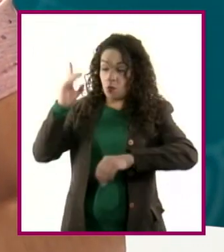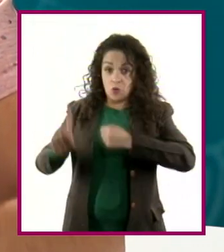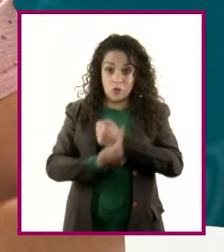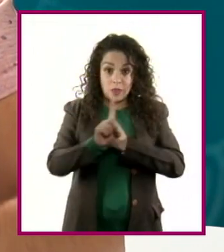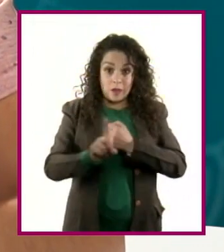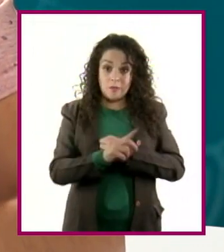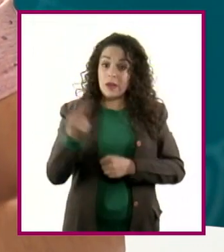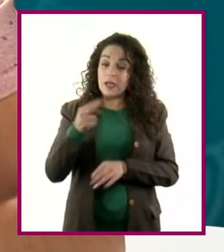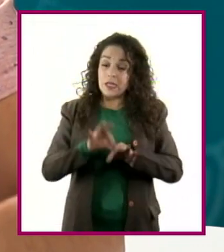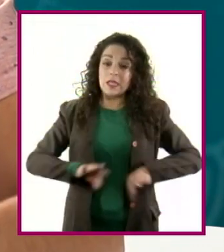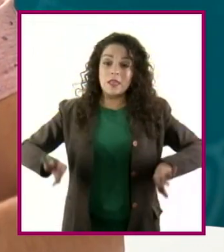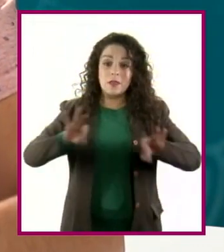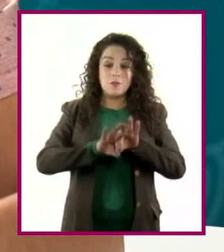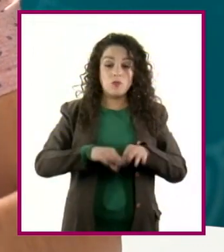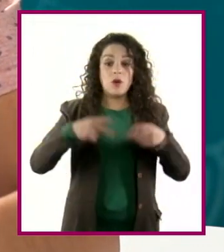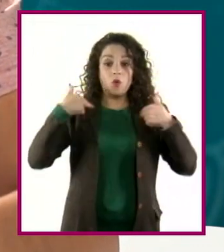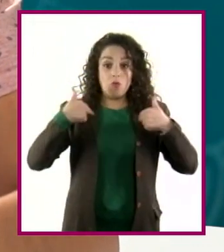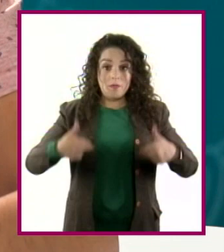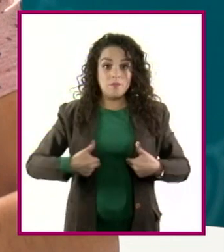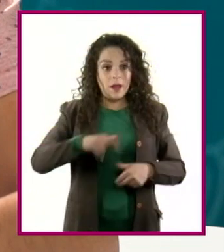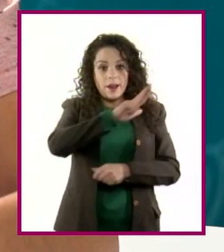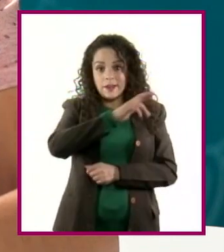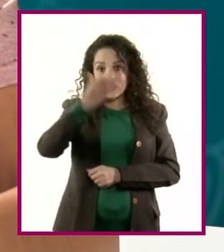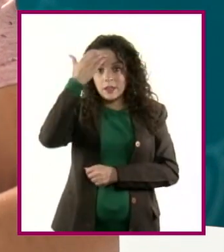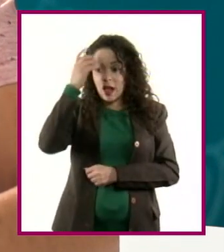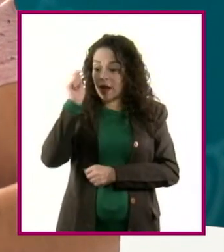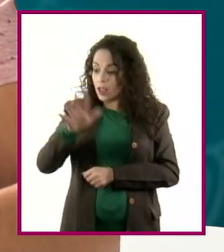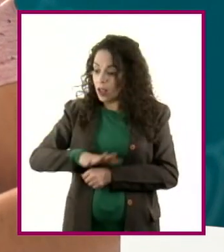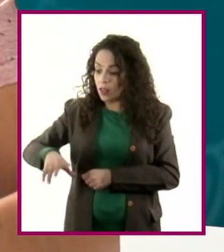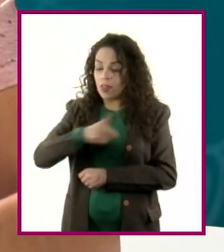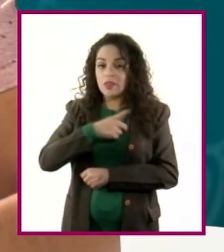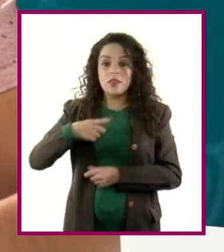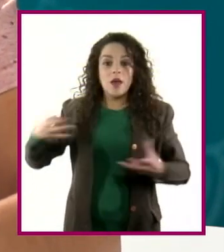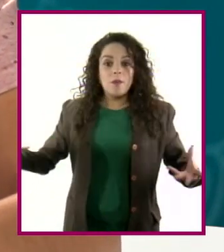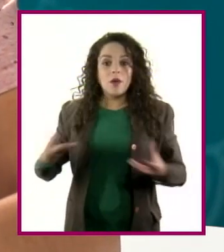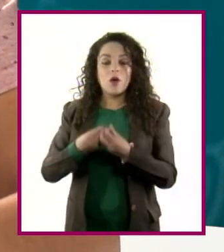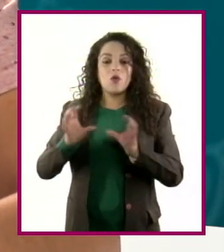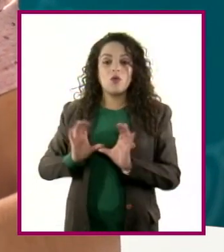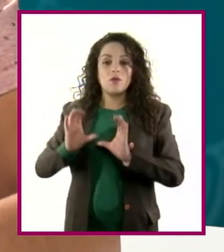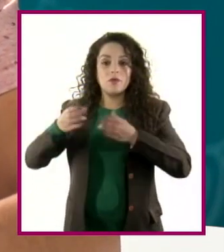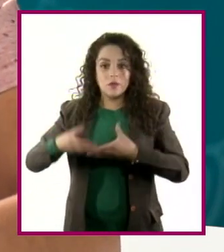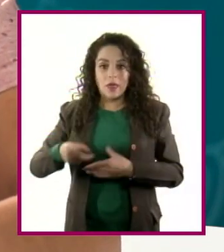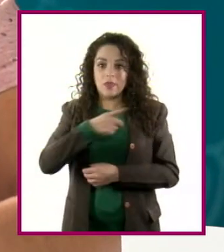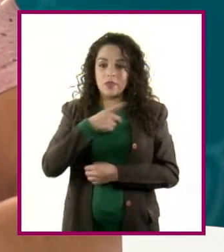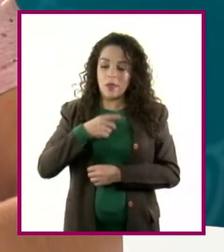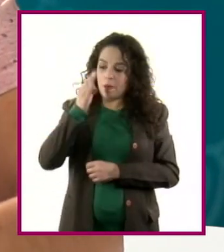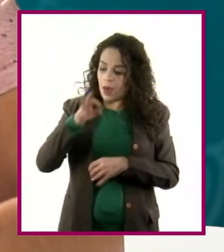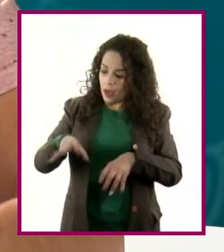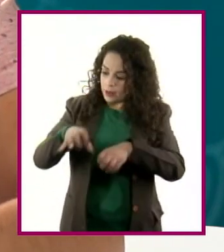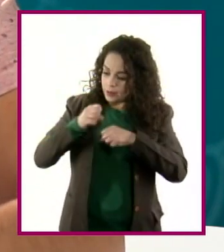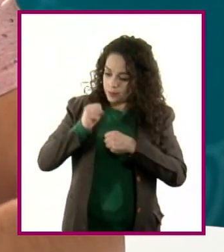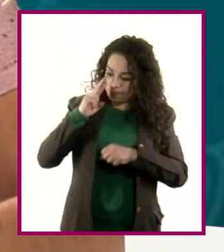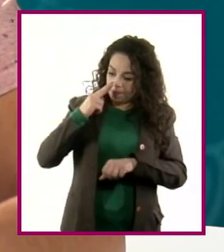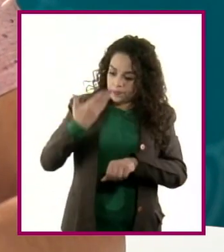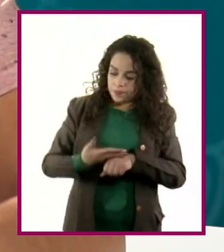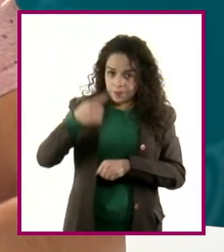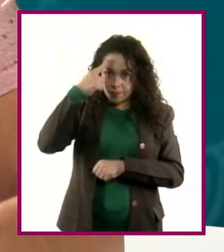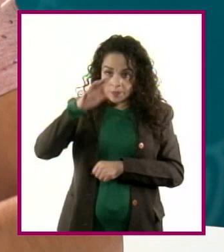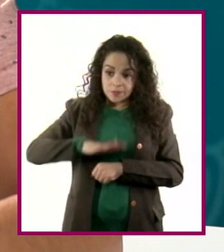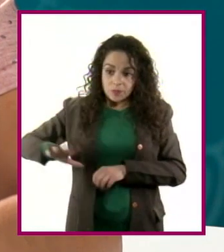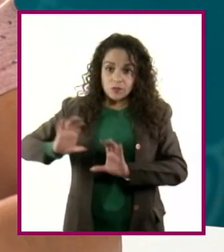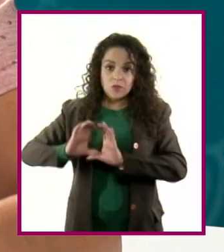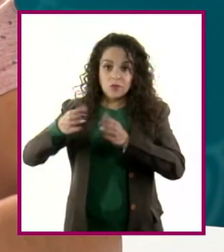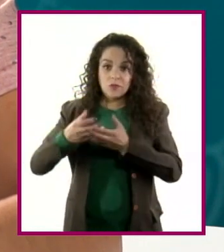nos reconozcamos como seres colectivos y que como sociedad asumamos las responsabilidades que nos corresponden para que todas las comunidades gocen